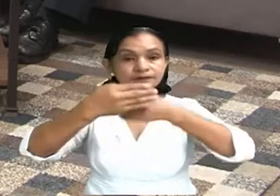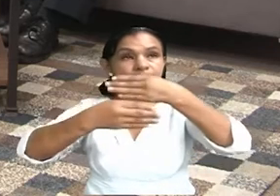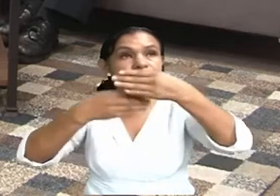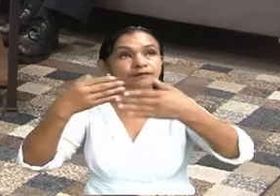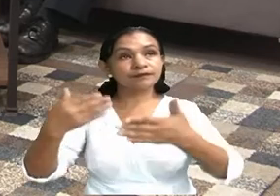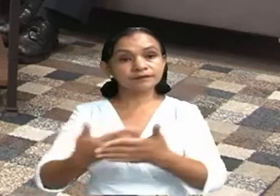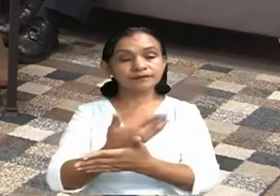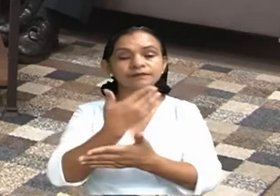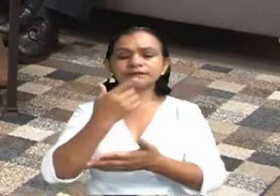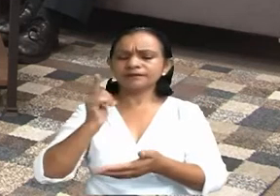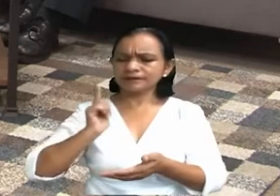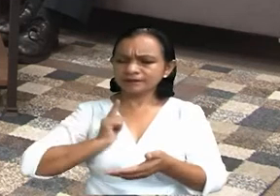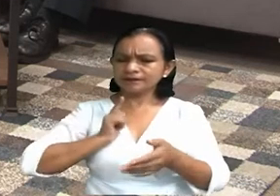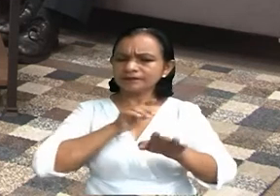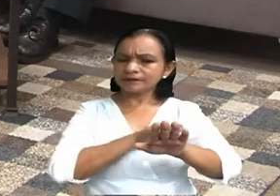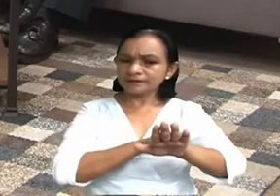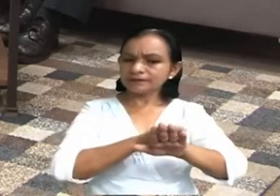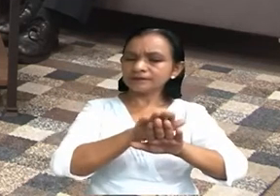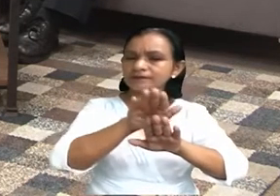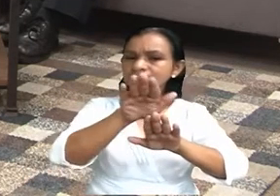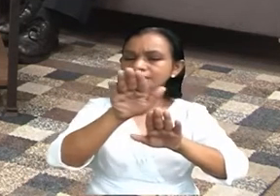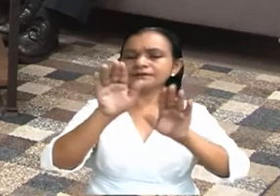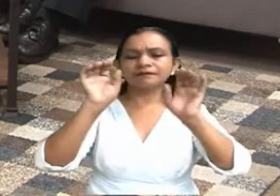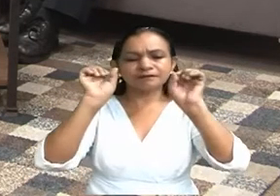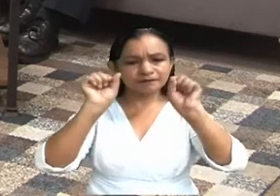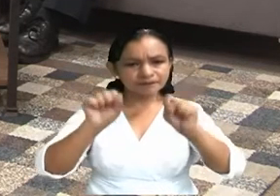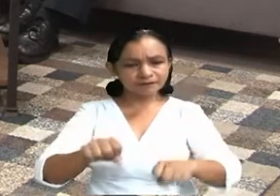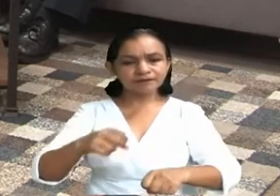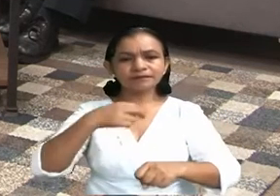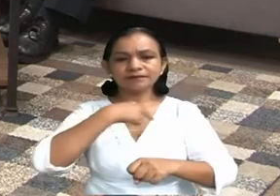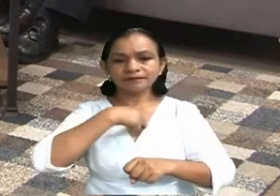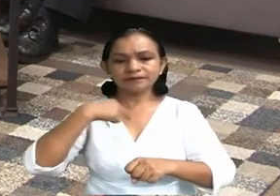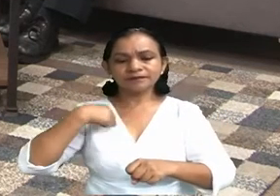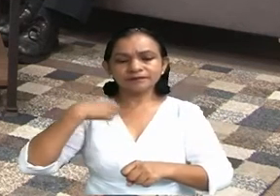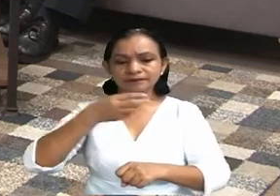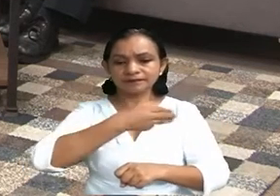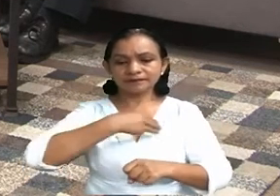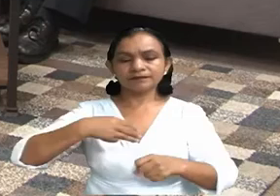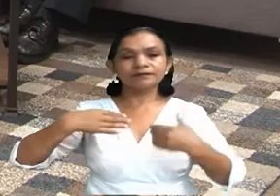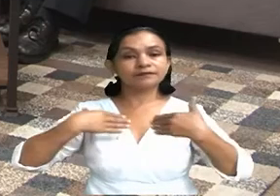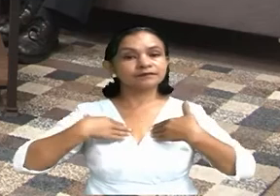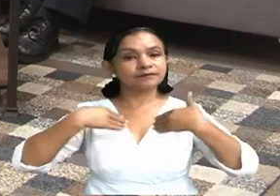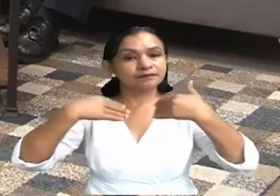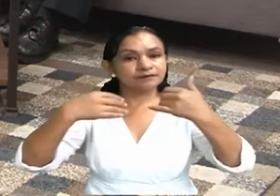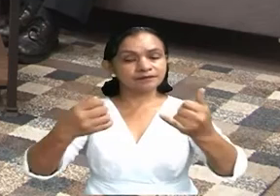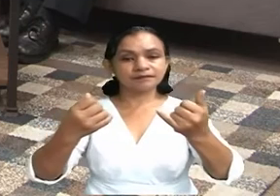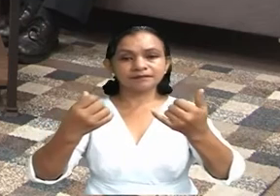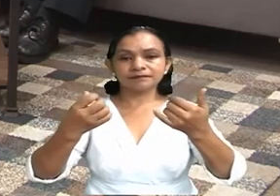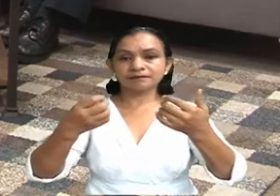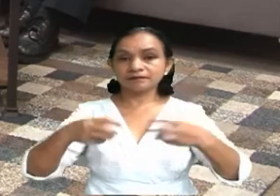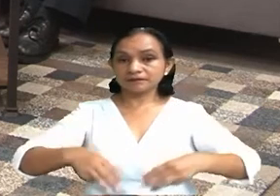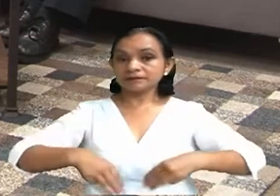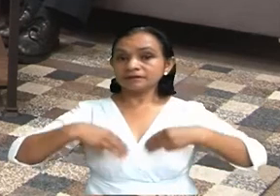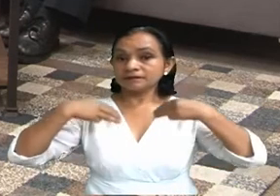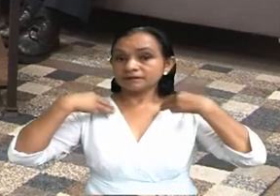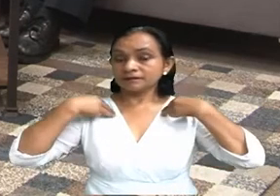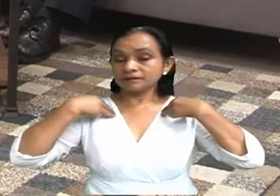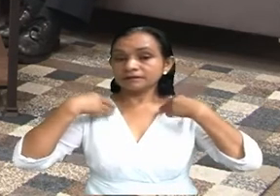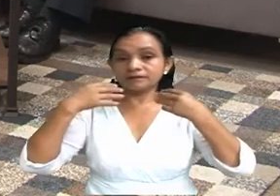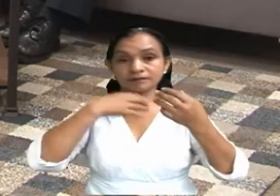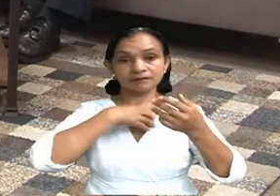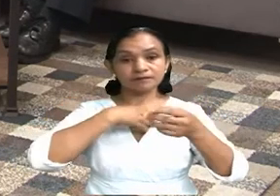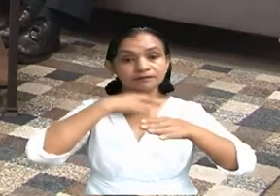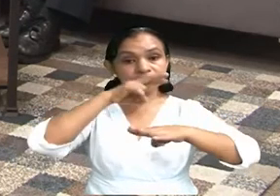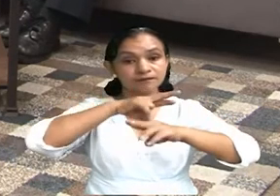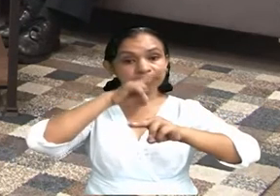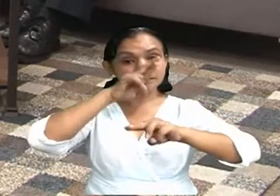educativa traiga el componente de accesibilidad, también lo ha hecho el Ministerio de Salud. Ha modernizado su normativa interna y ahora